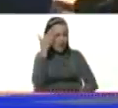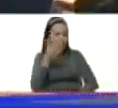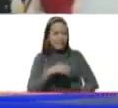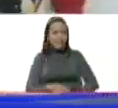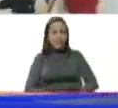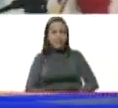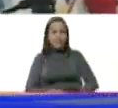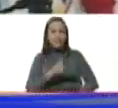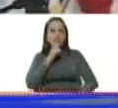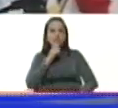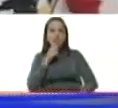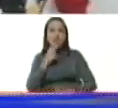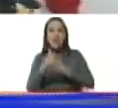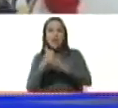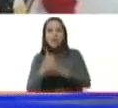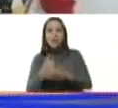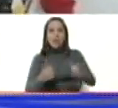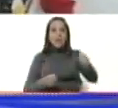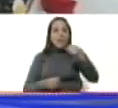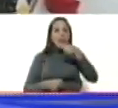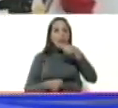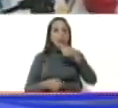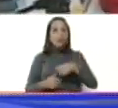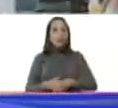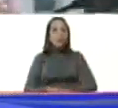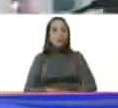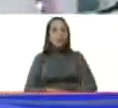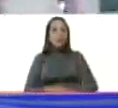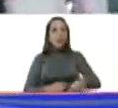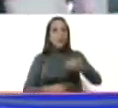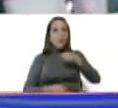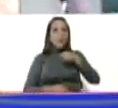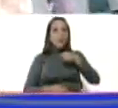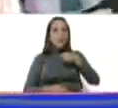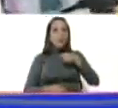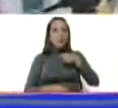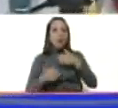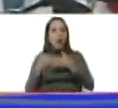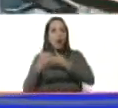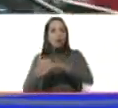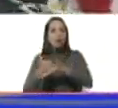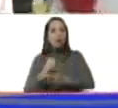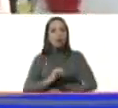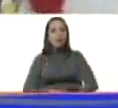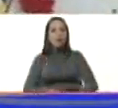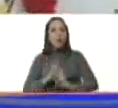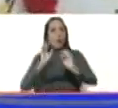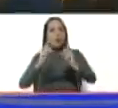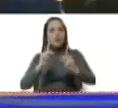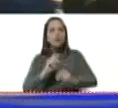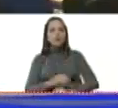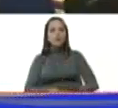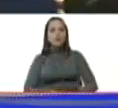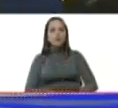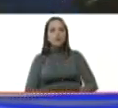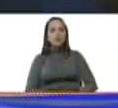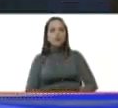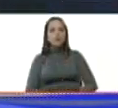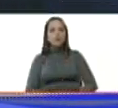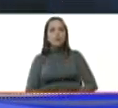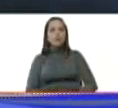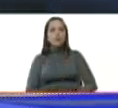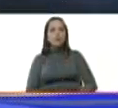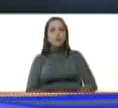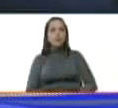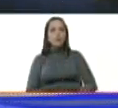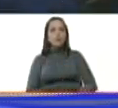el micrófono? Por favor, el señor que me pone el micrófono. Correcto. Muy bien. Atención. Entonces, mis niñas, esto es el día